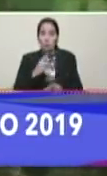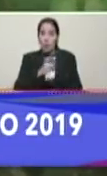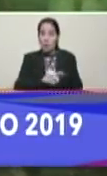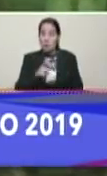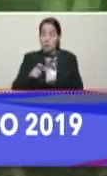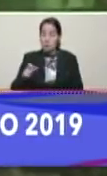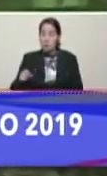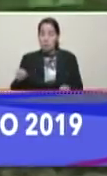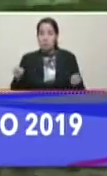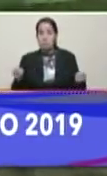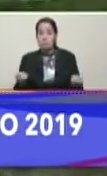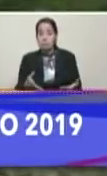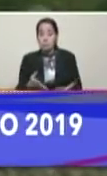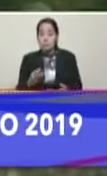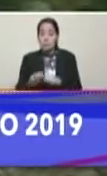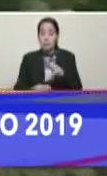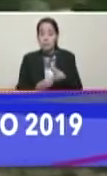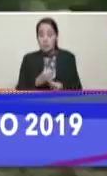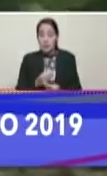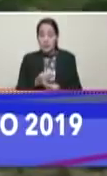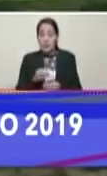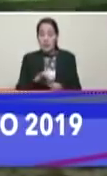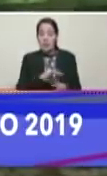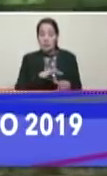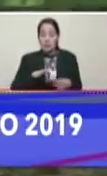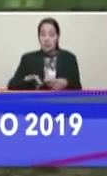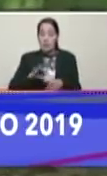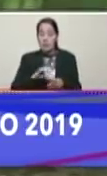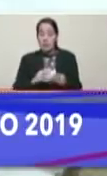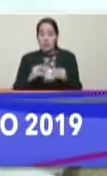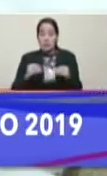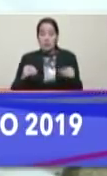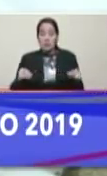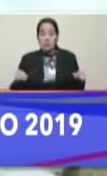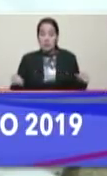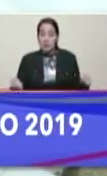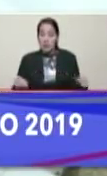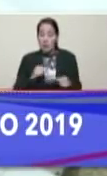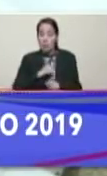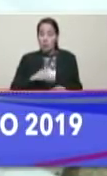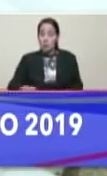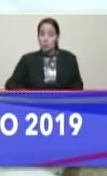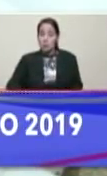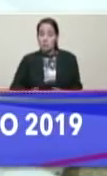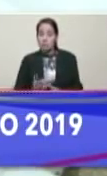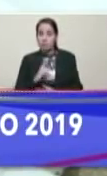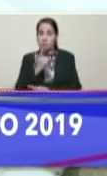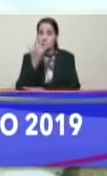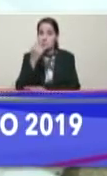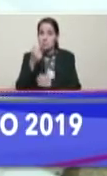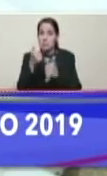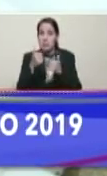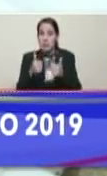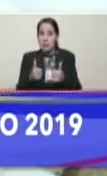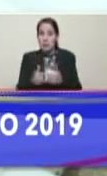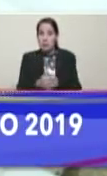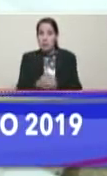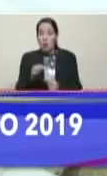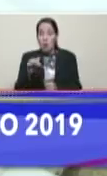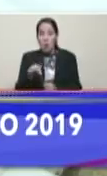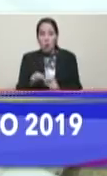que se produzca en estas tierras fértiles de portuguesas en el día de hoy estamos iniciando